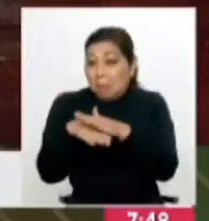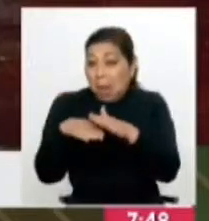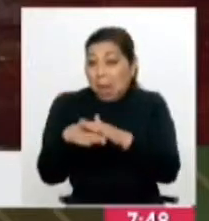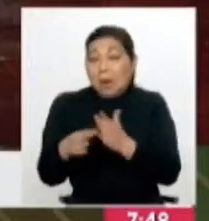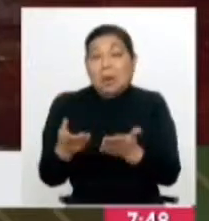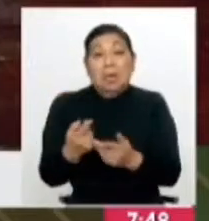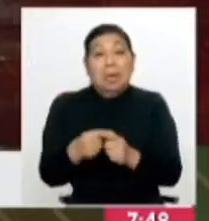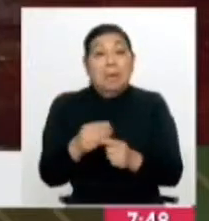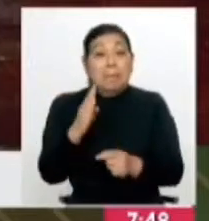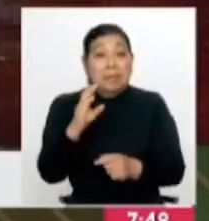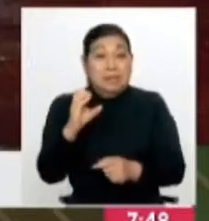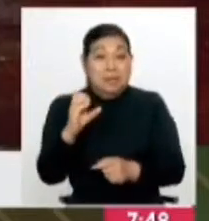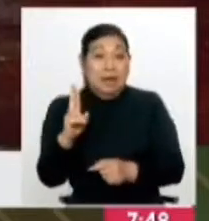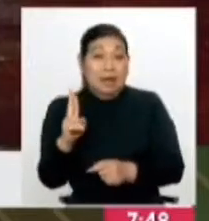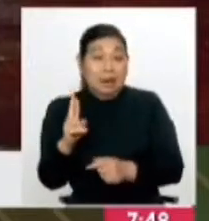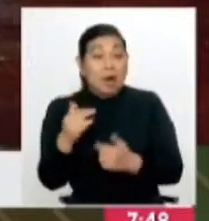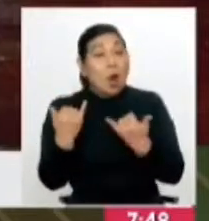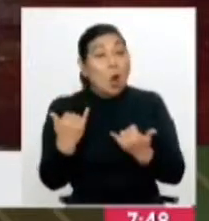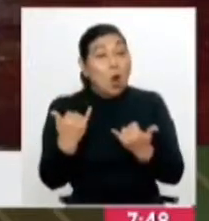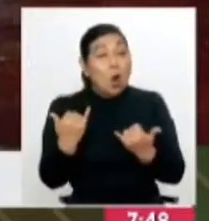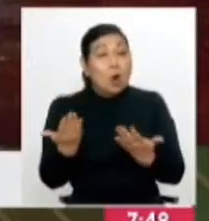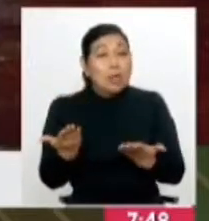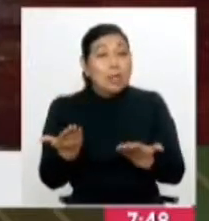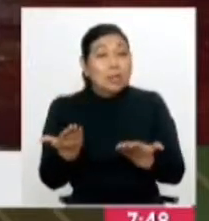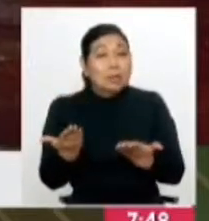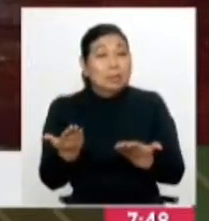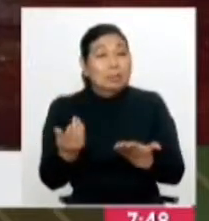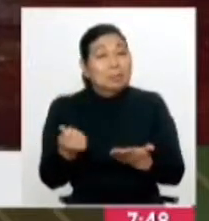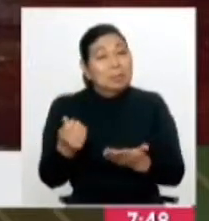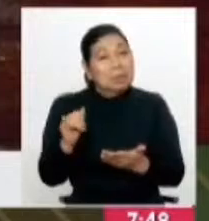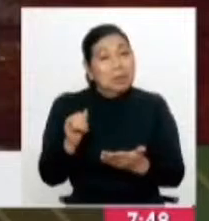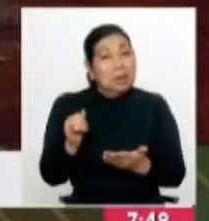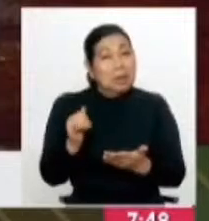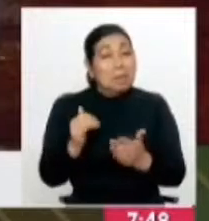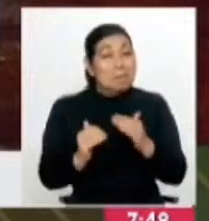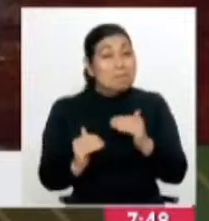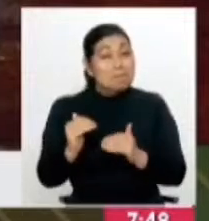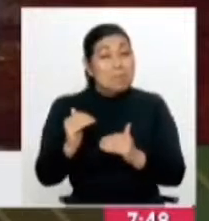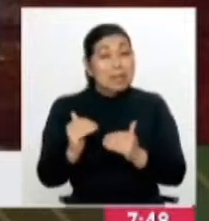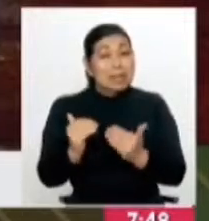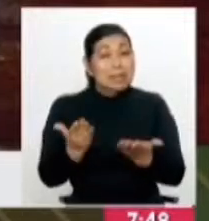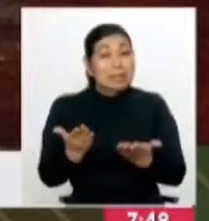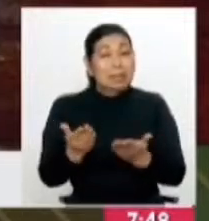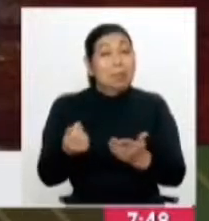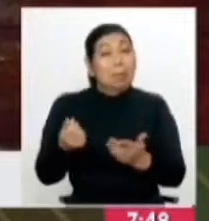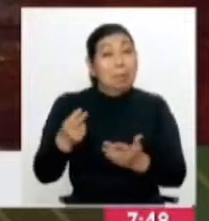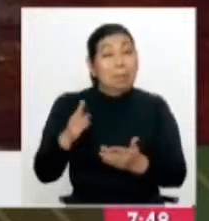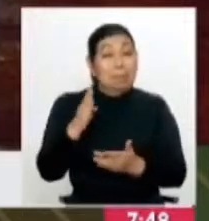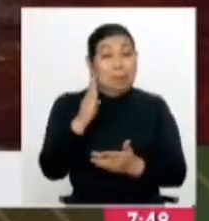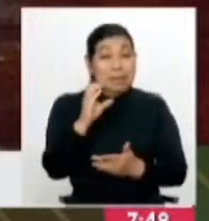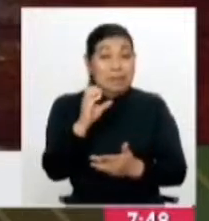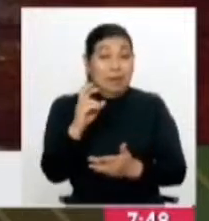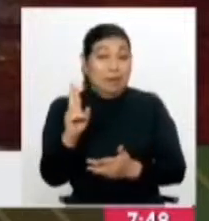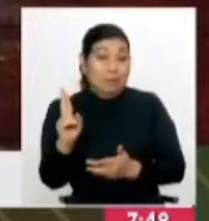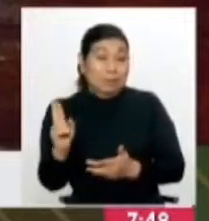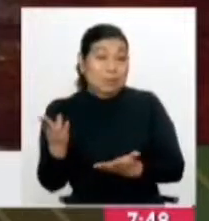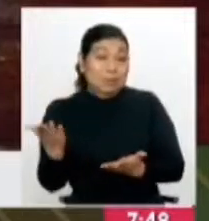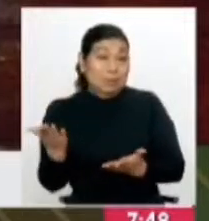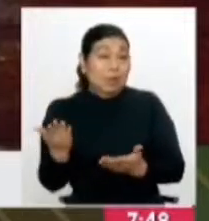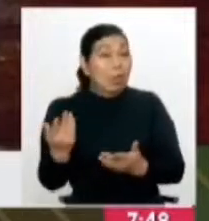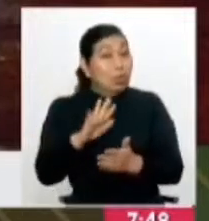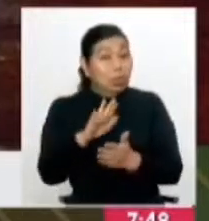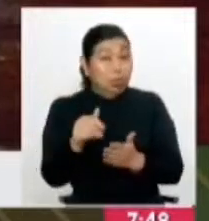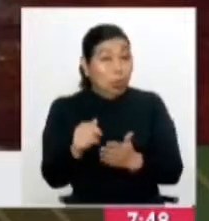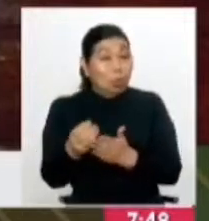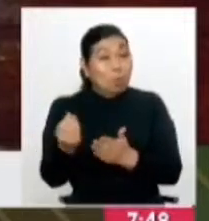banco sostiene en el BCR hoy día tienen una tasa de interés mucho más elevada, porque al elevar el BCR, la tasa de referencia,